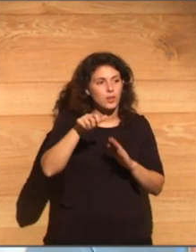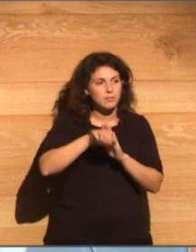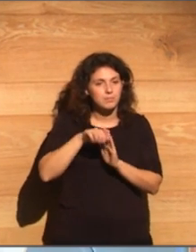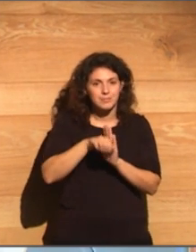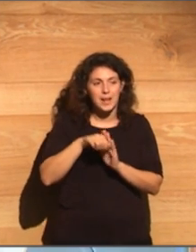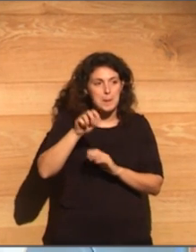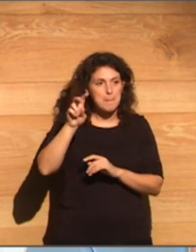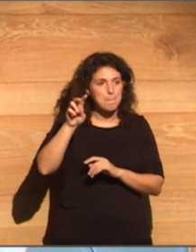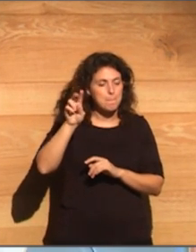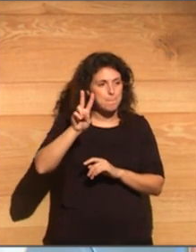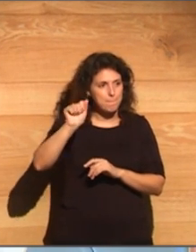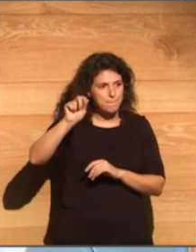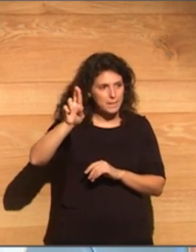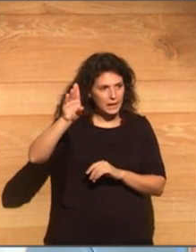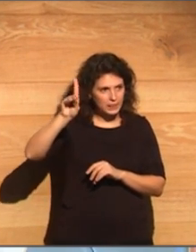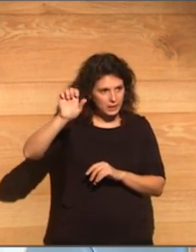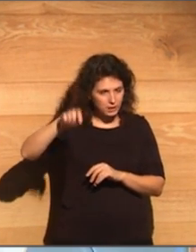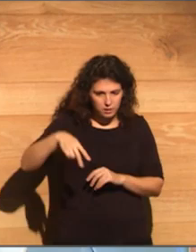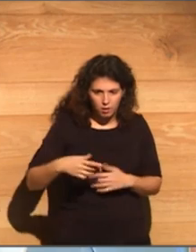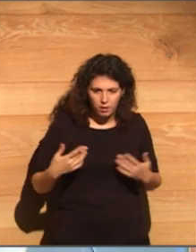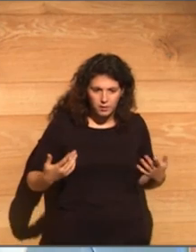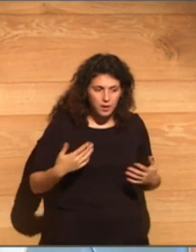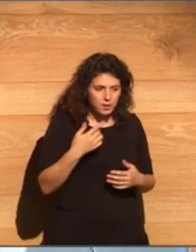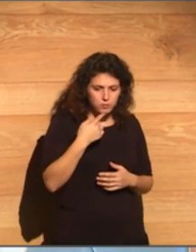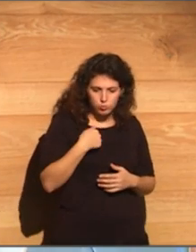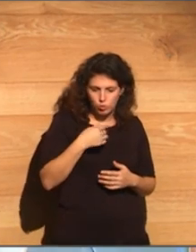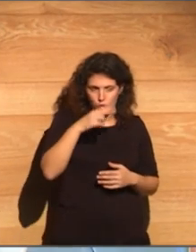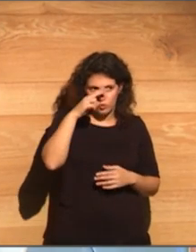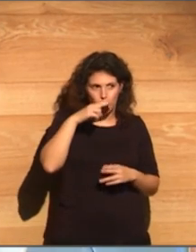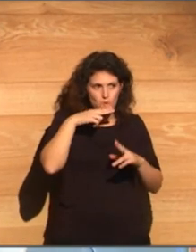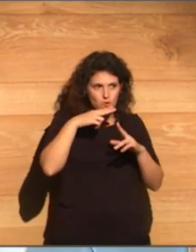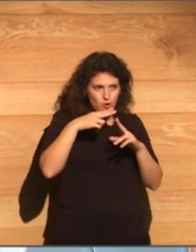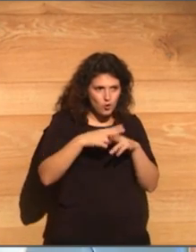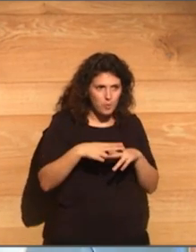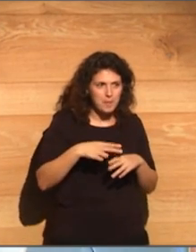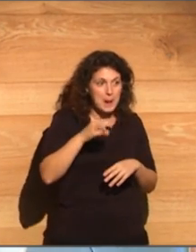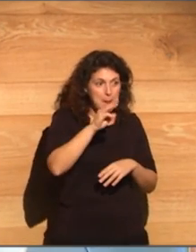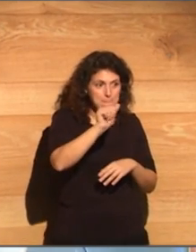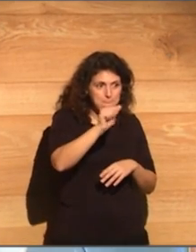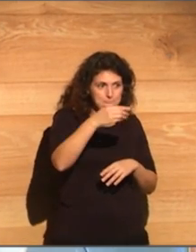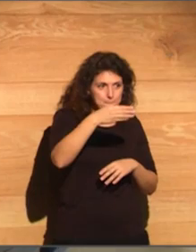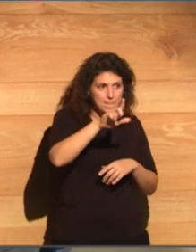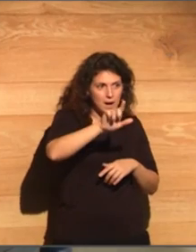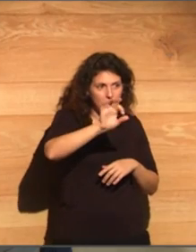fue Juan Antonio Bardem. Y dice, anda. Y dice, o sea, que me podía llamar Bardemito. En vez de...